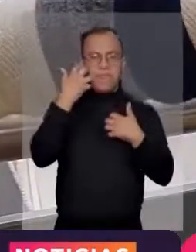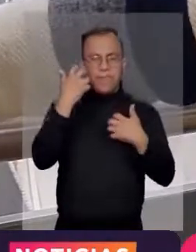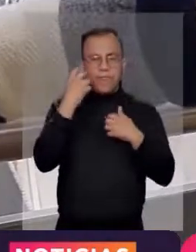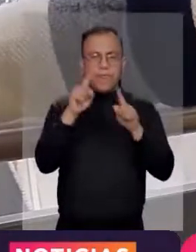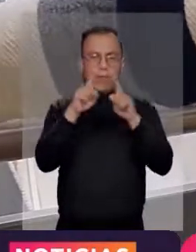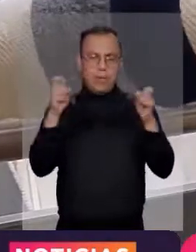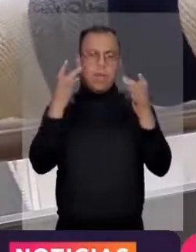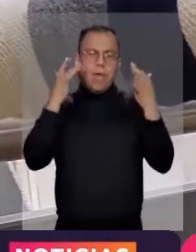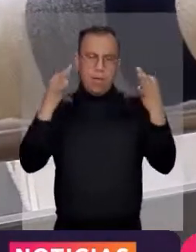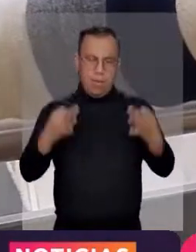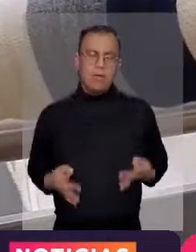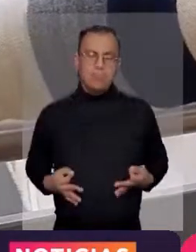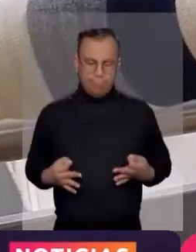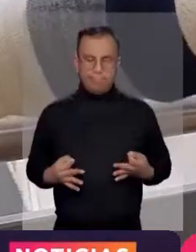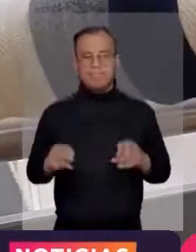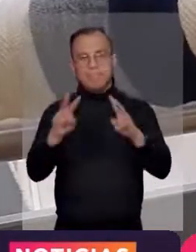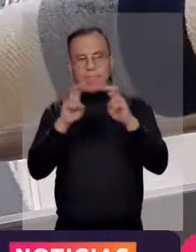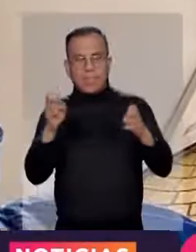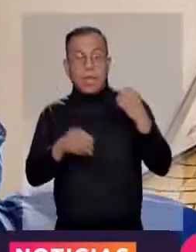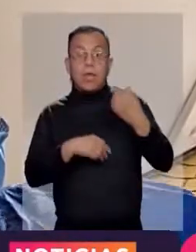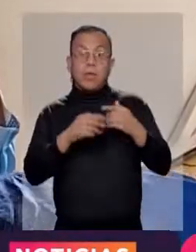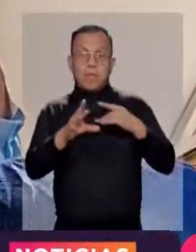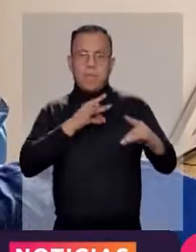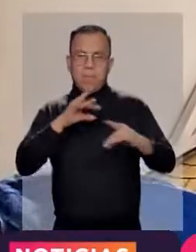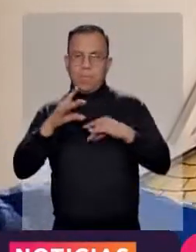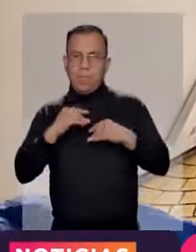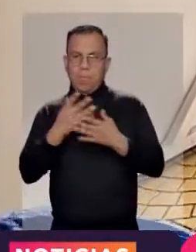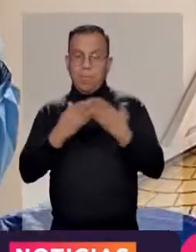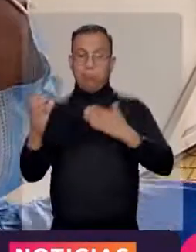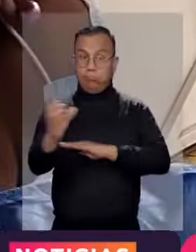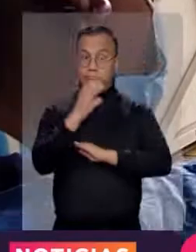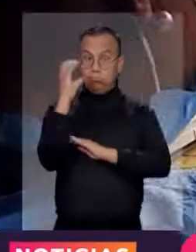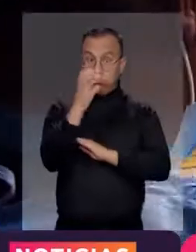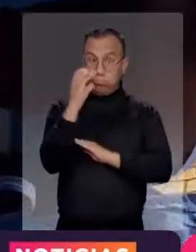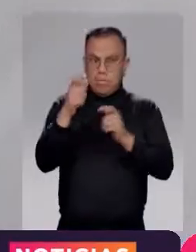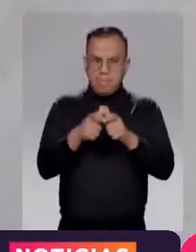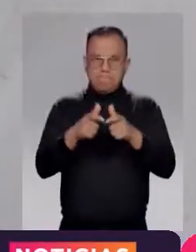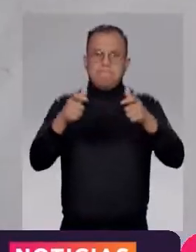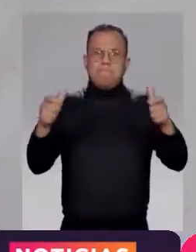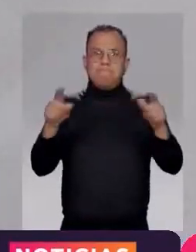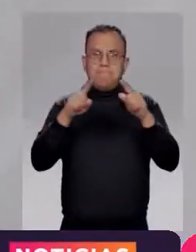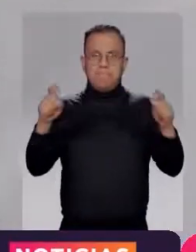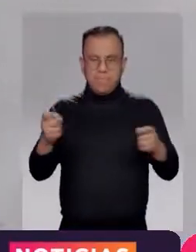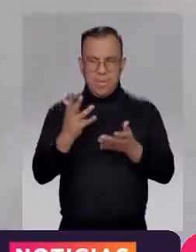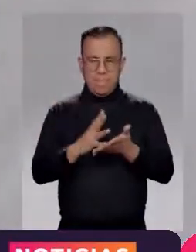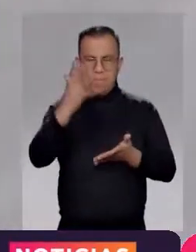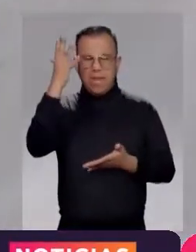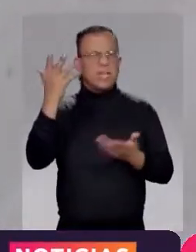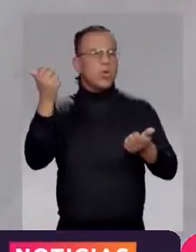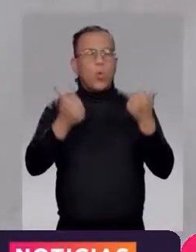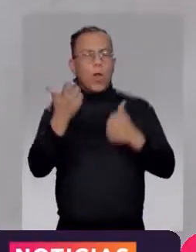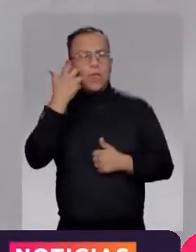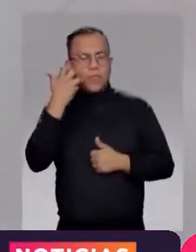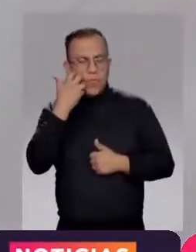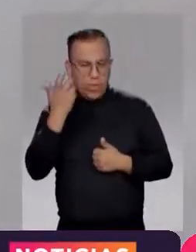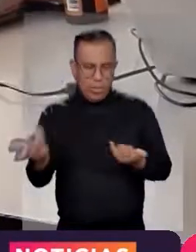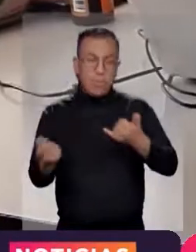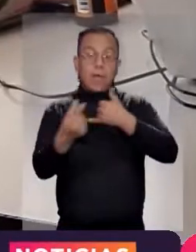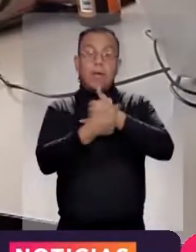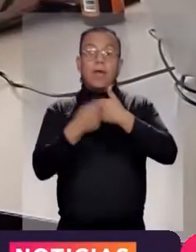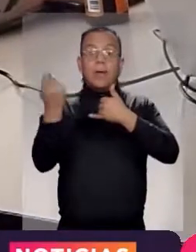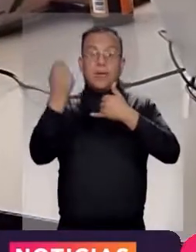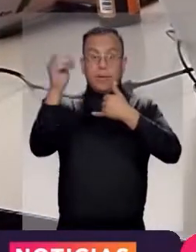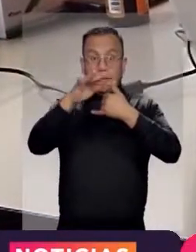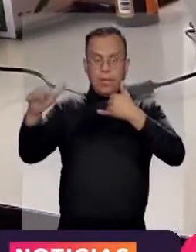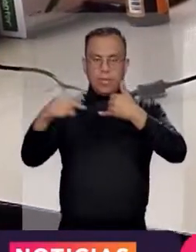puedan, digamos, ser transmisible o contagiosa. En Colombia, las zonas de alto riesgo para fiebre amarilla son la región de la Orinoquía y